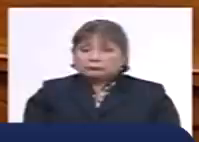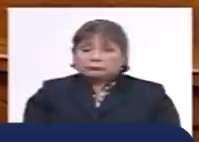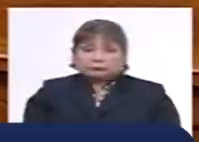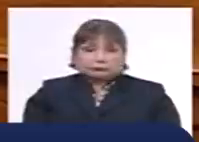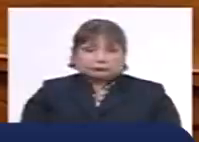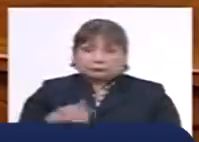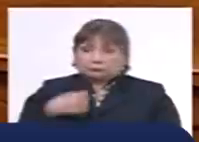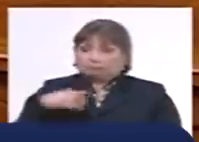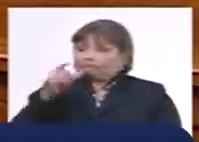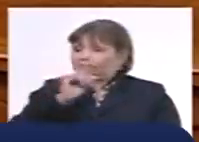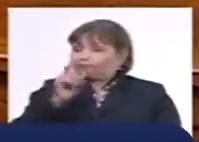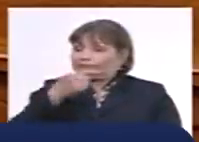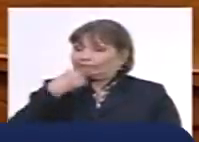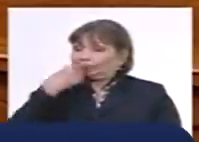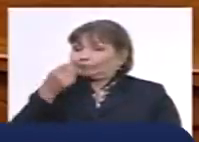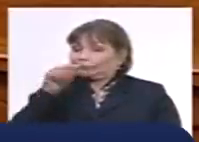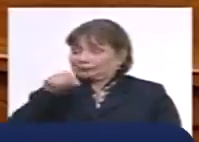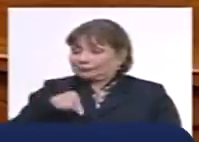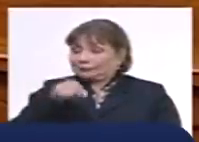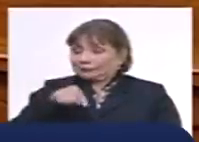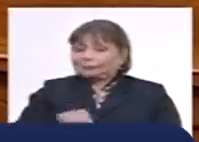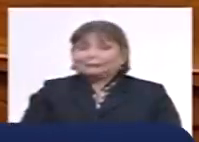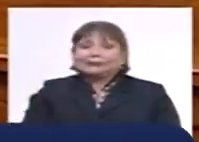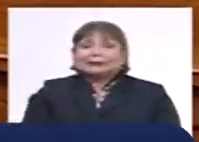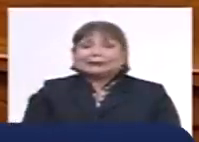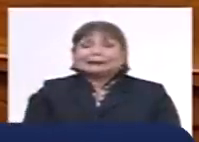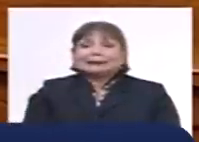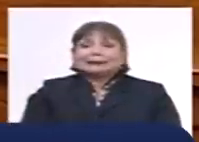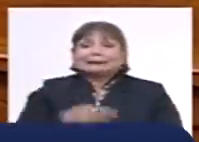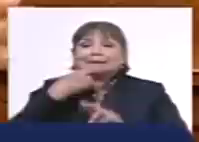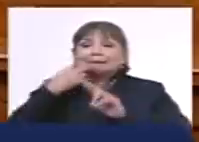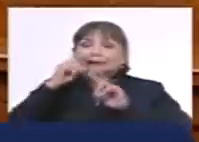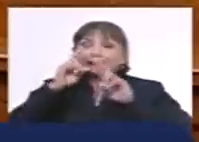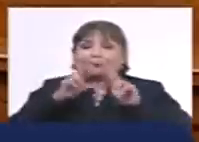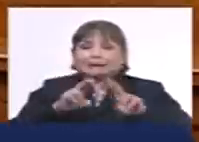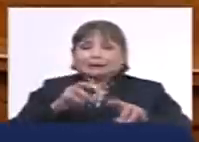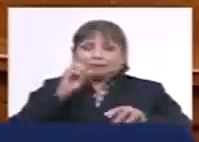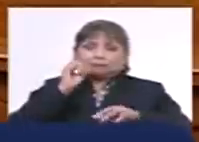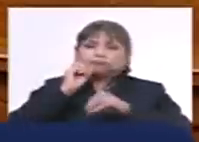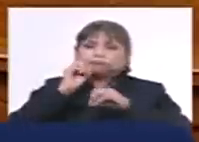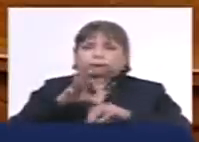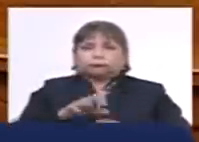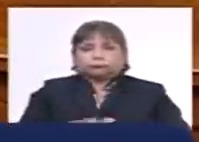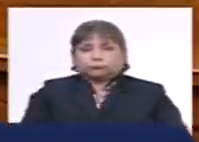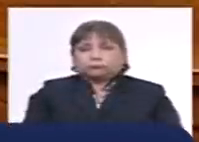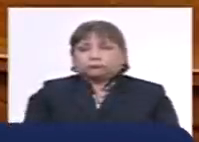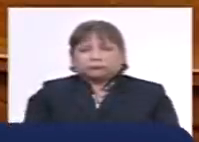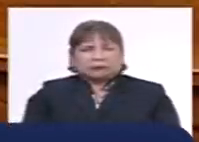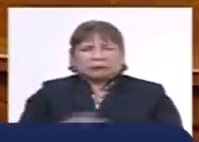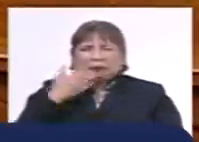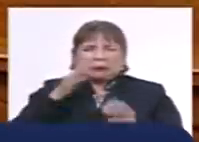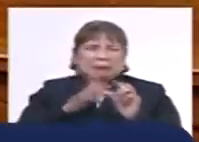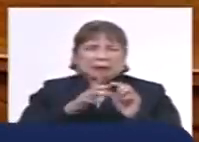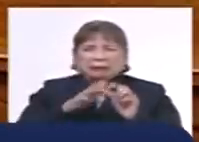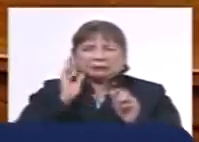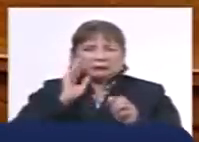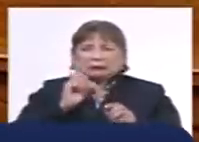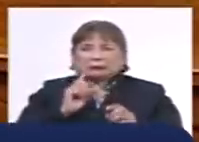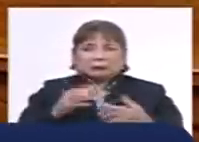como yo no puedo decir aquí y contestar a los insultos, no puedo,